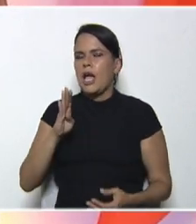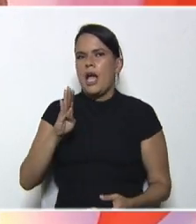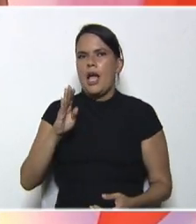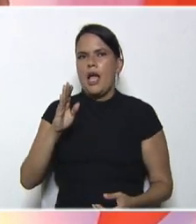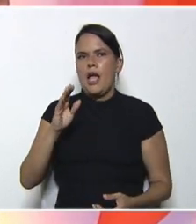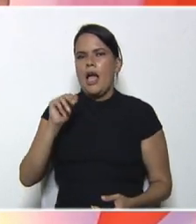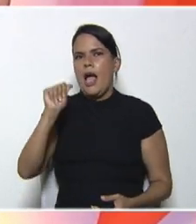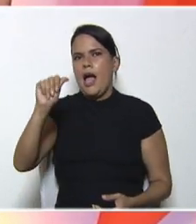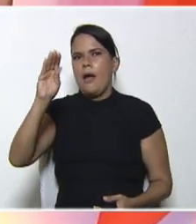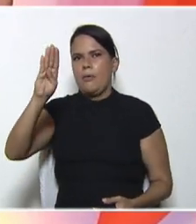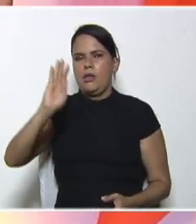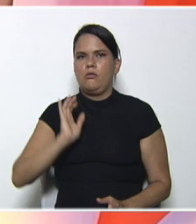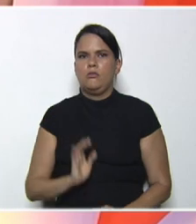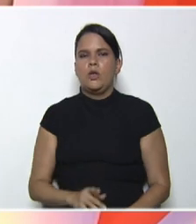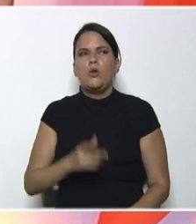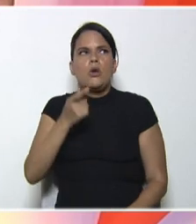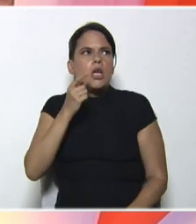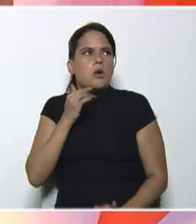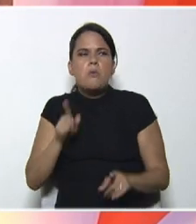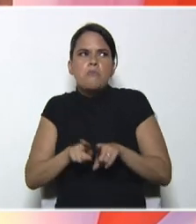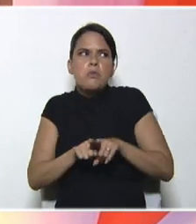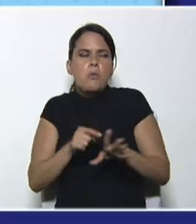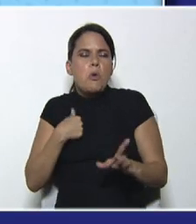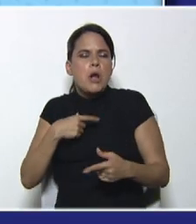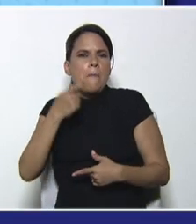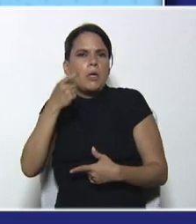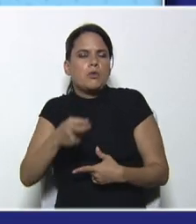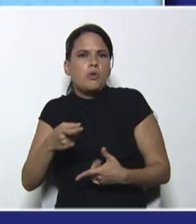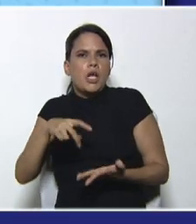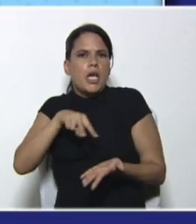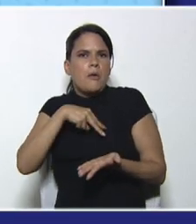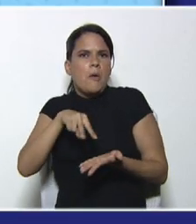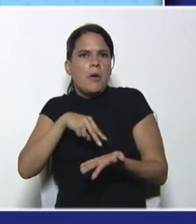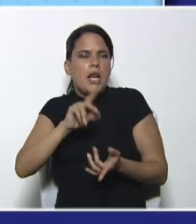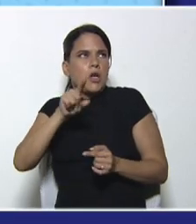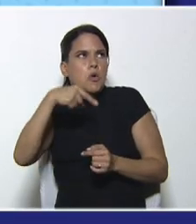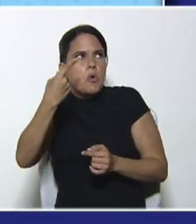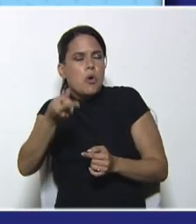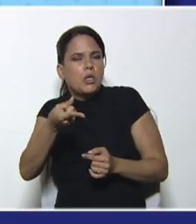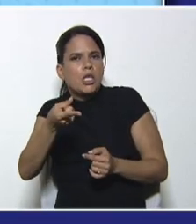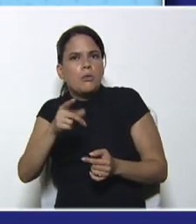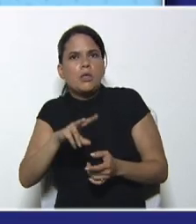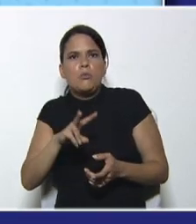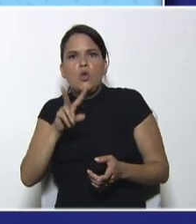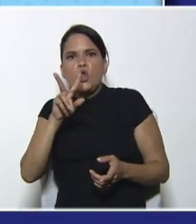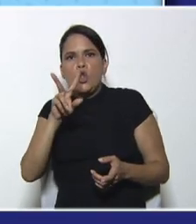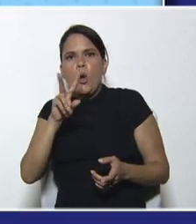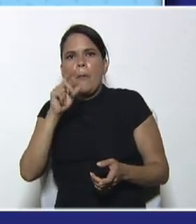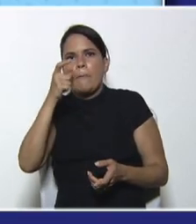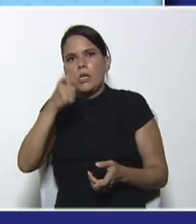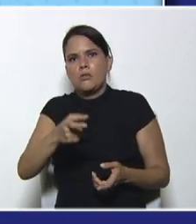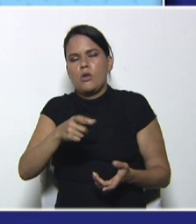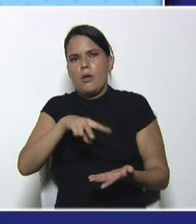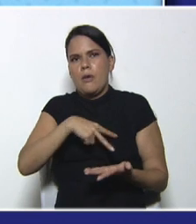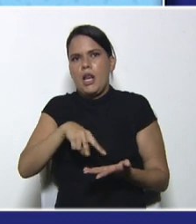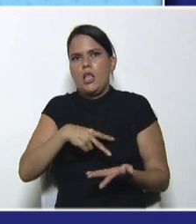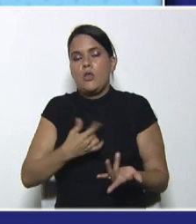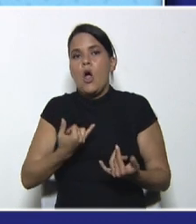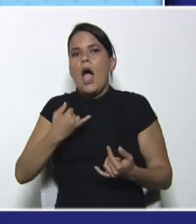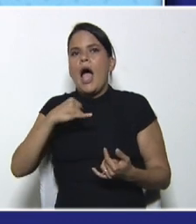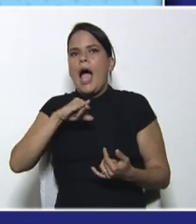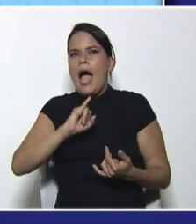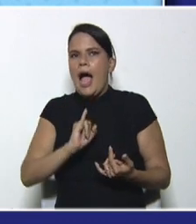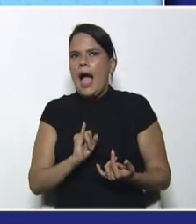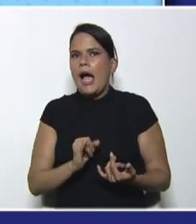persona que va a bailar con otra y luego tenemos la pareja bailando. Ahí ocurrió una reacción de